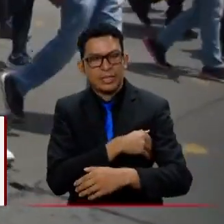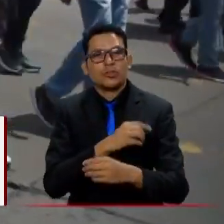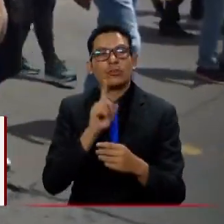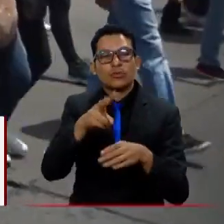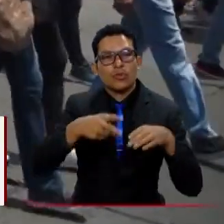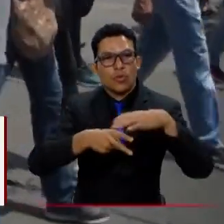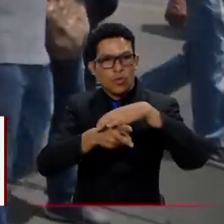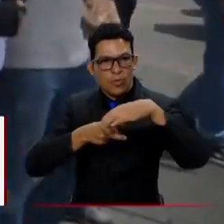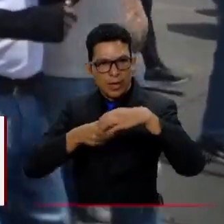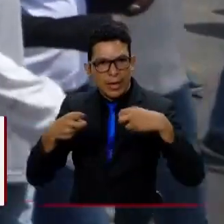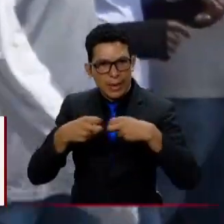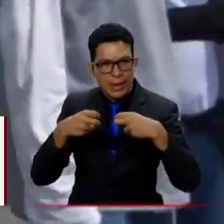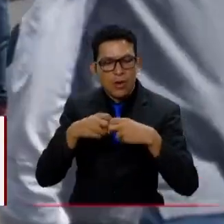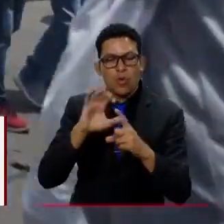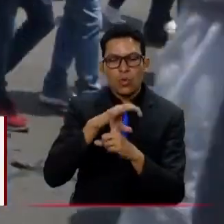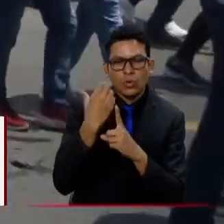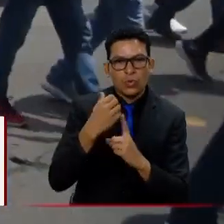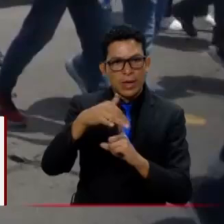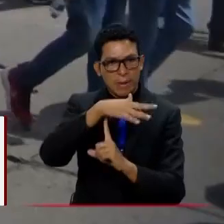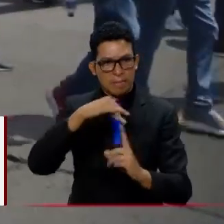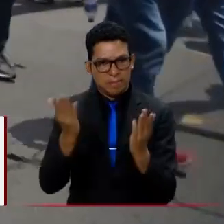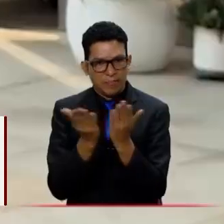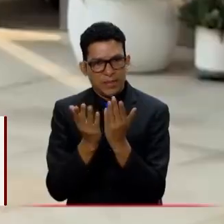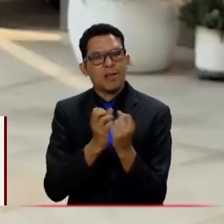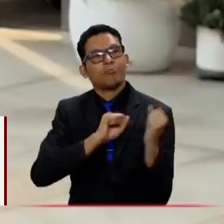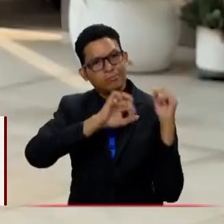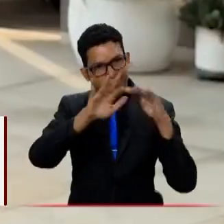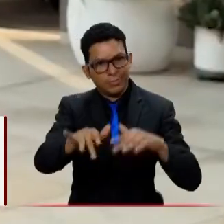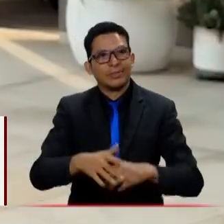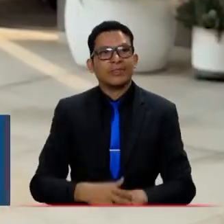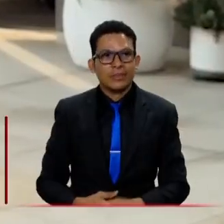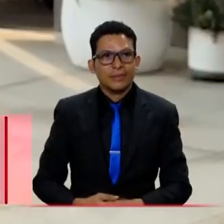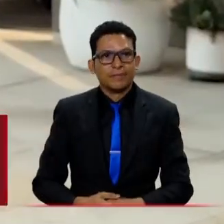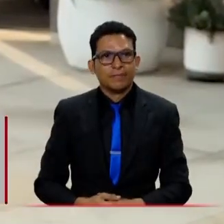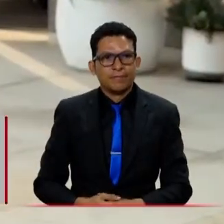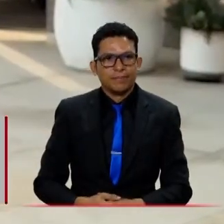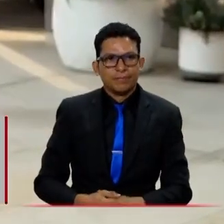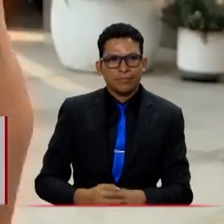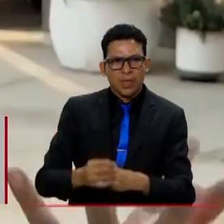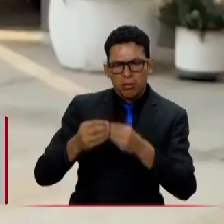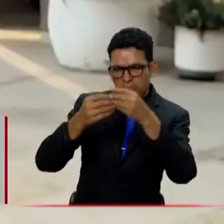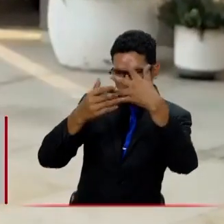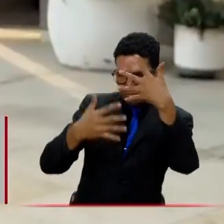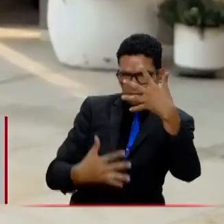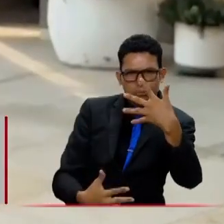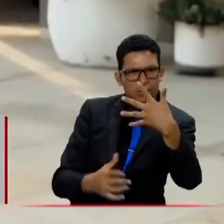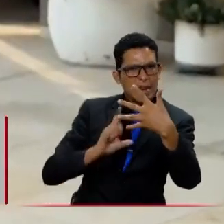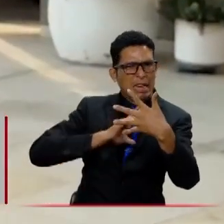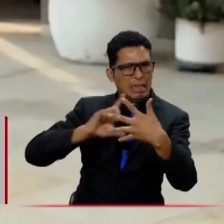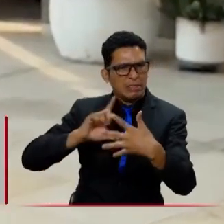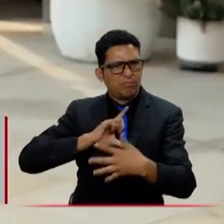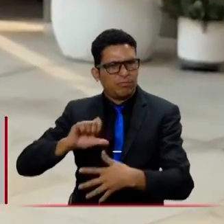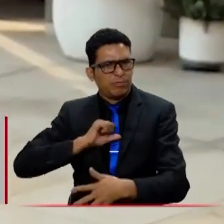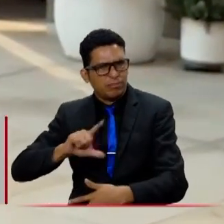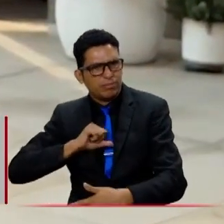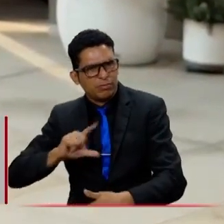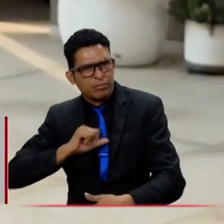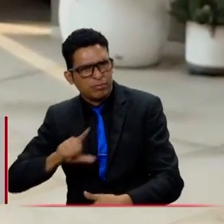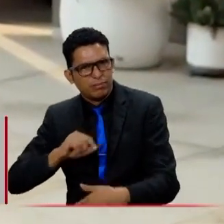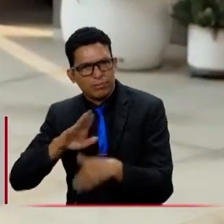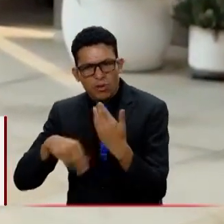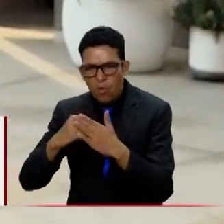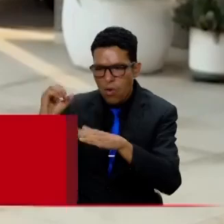Energía, Cultura, Ambiente y Educación. Múltiples, digamos, liderazgos y organizaciones, expresiones